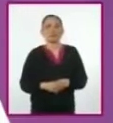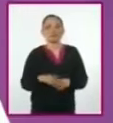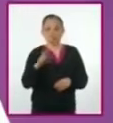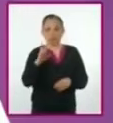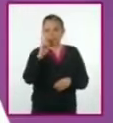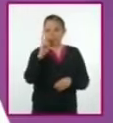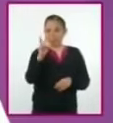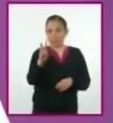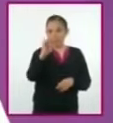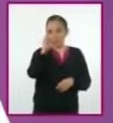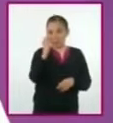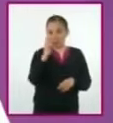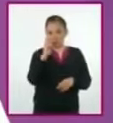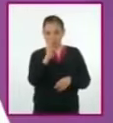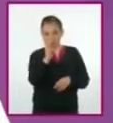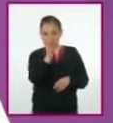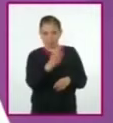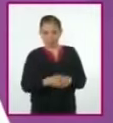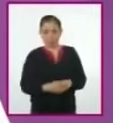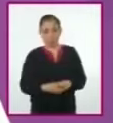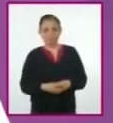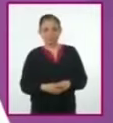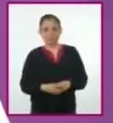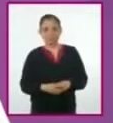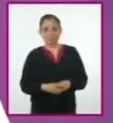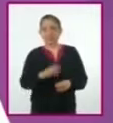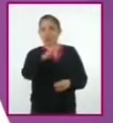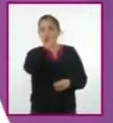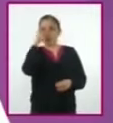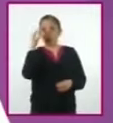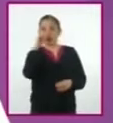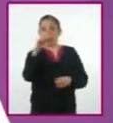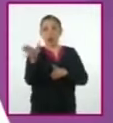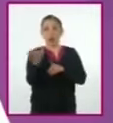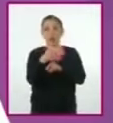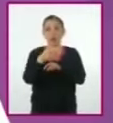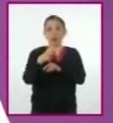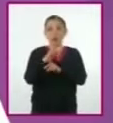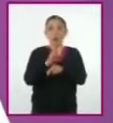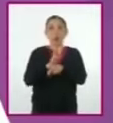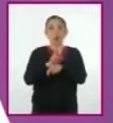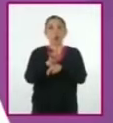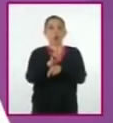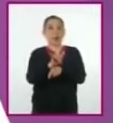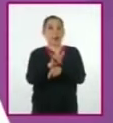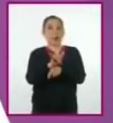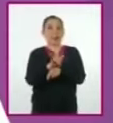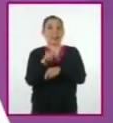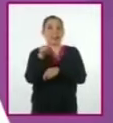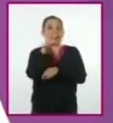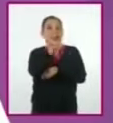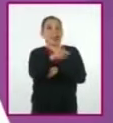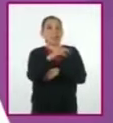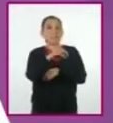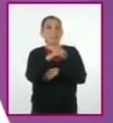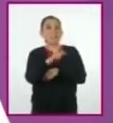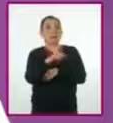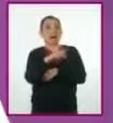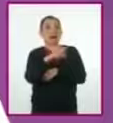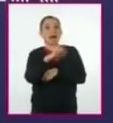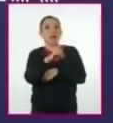Observen la imagen. Esta es la bandera de Uruguay y él es Mario